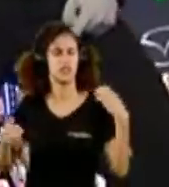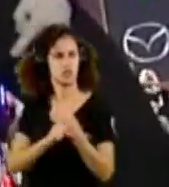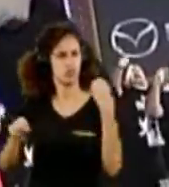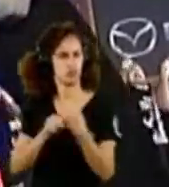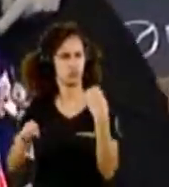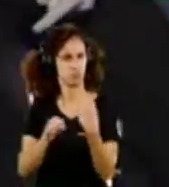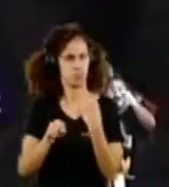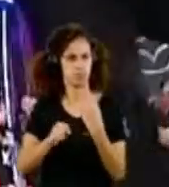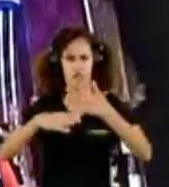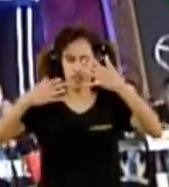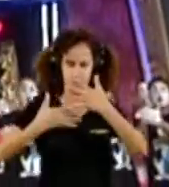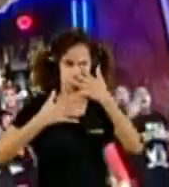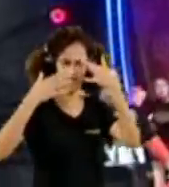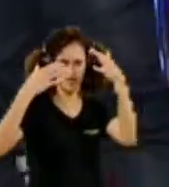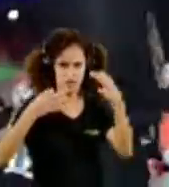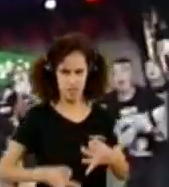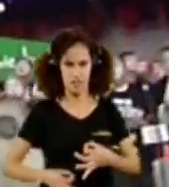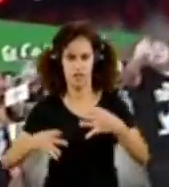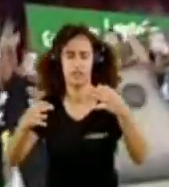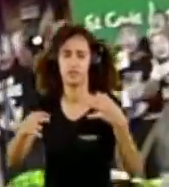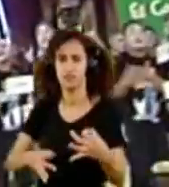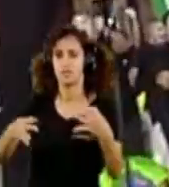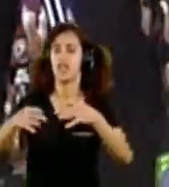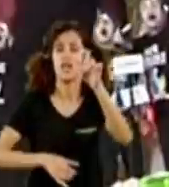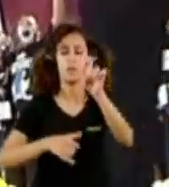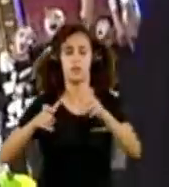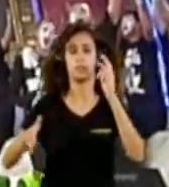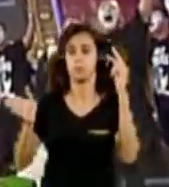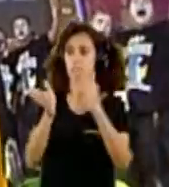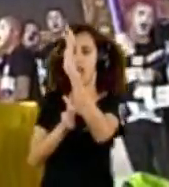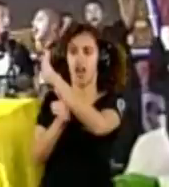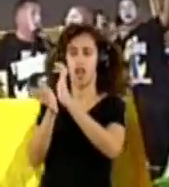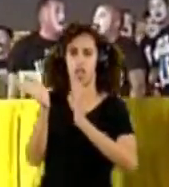mujer. Me hace jurado que puntúe por lo que dice mi letra.